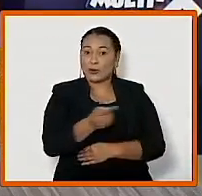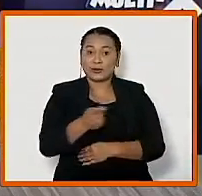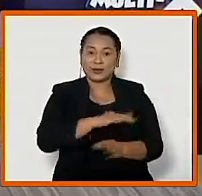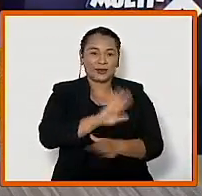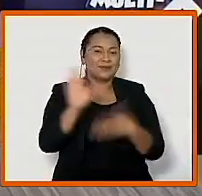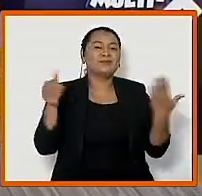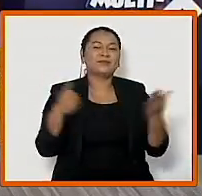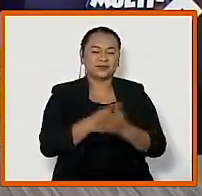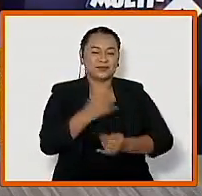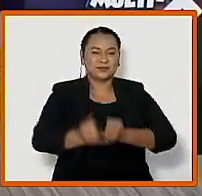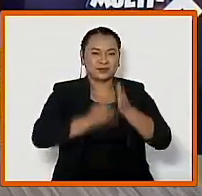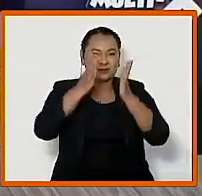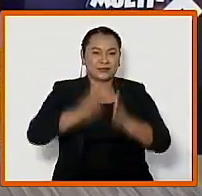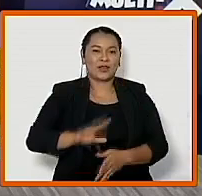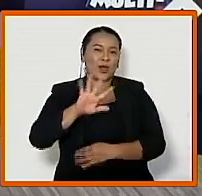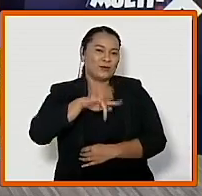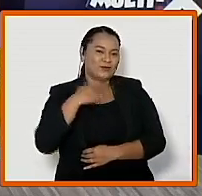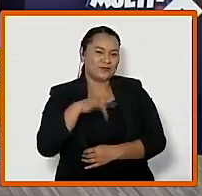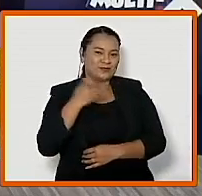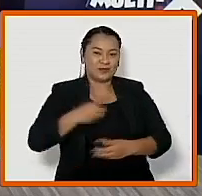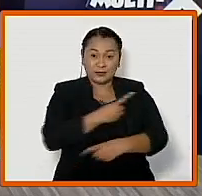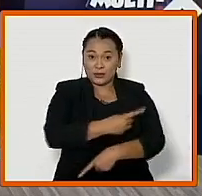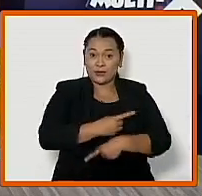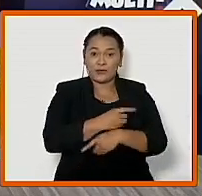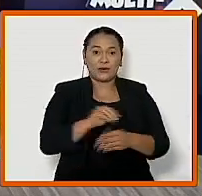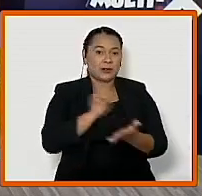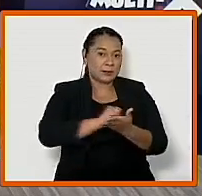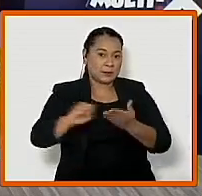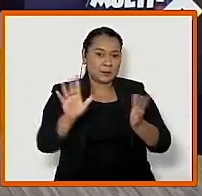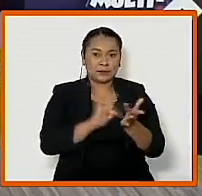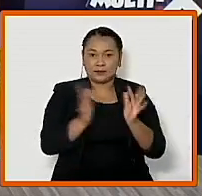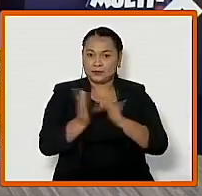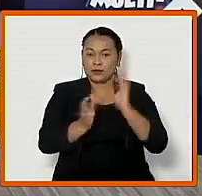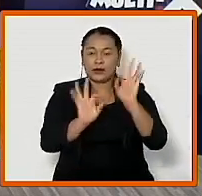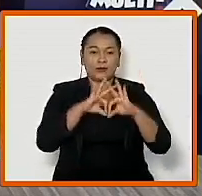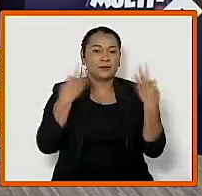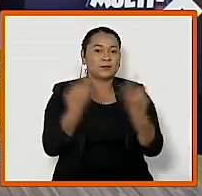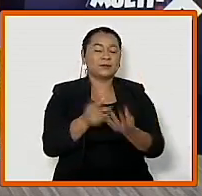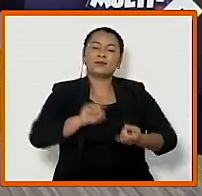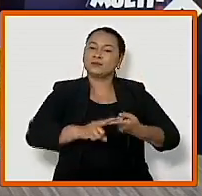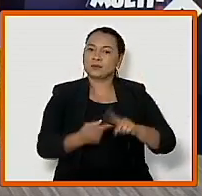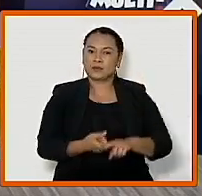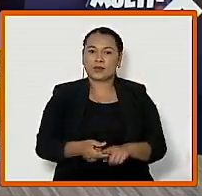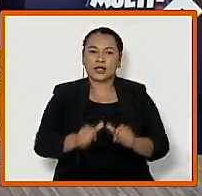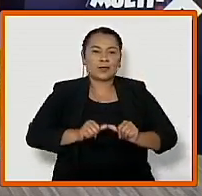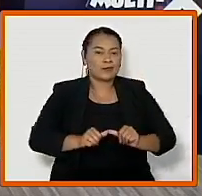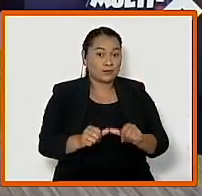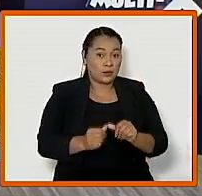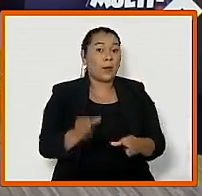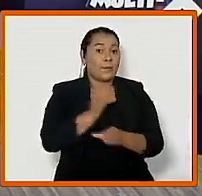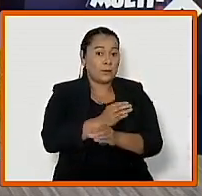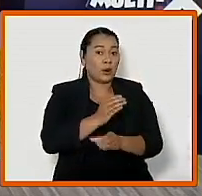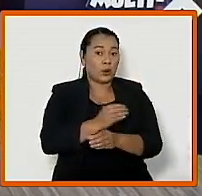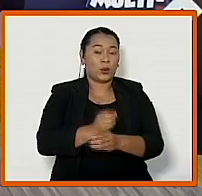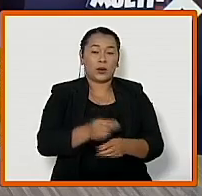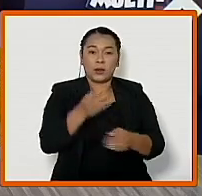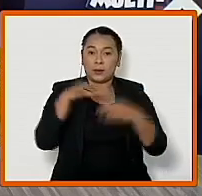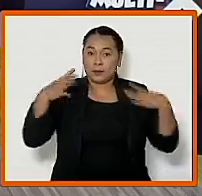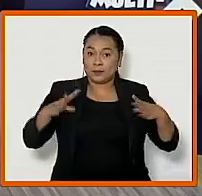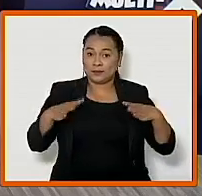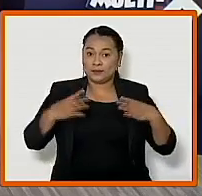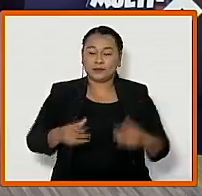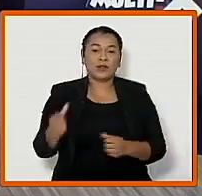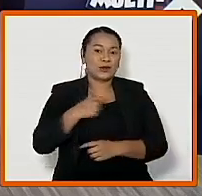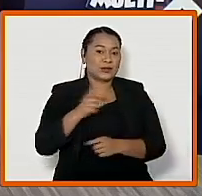nuestros jugadores disfrute esta Semana Santa con su familia y amigos, tomando siempre las medidas de precaución en estas vacaciones. Yo me gané la Loto